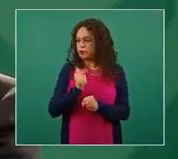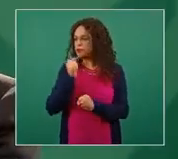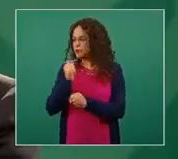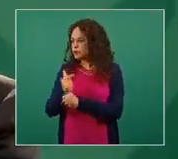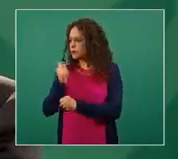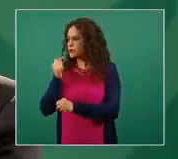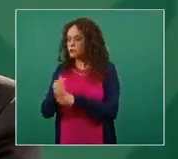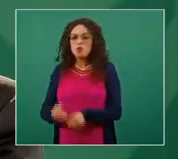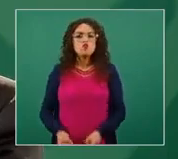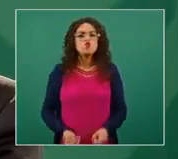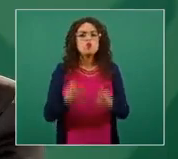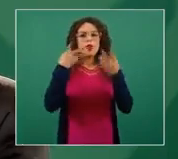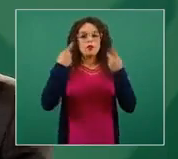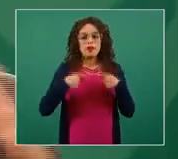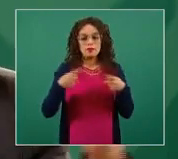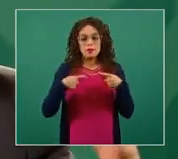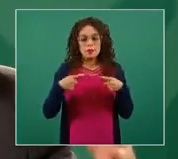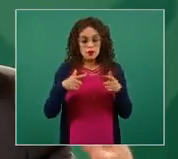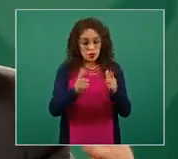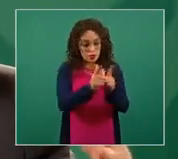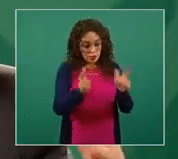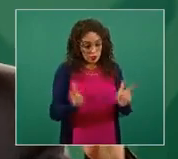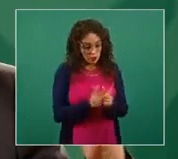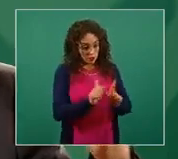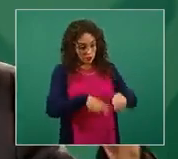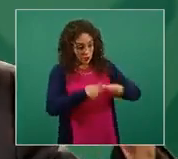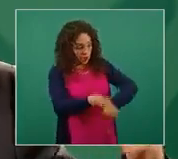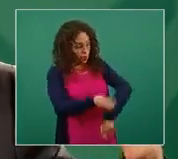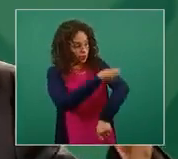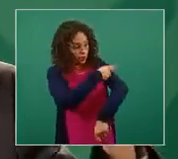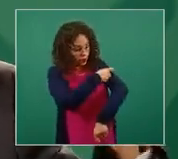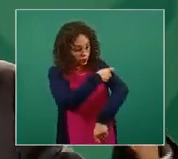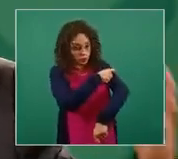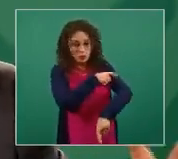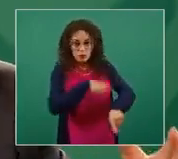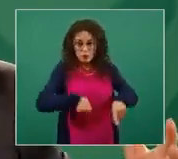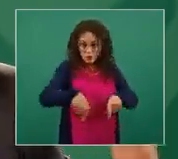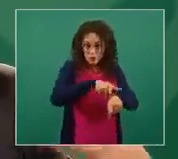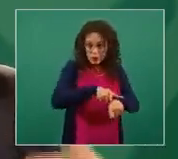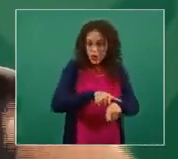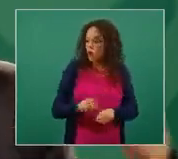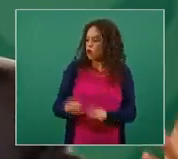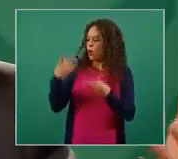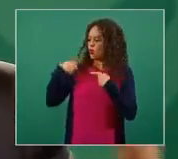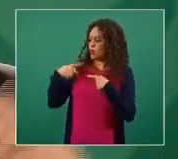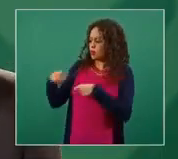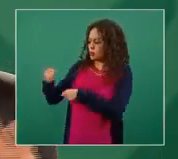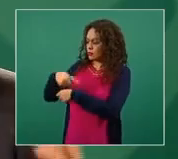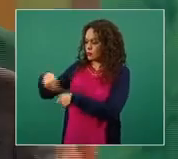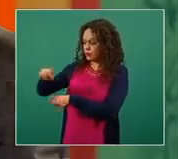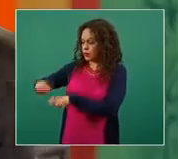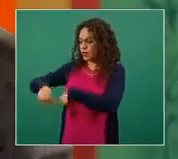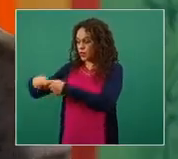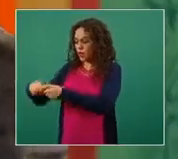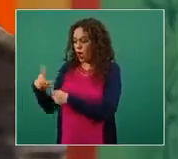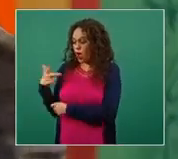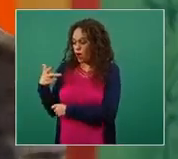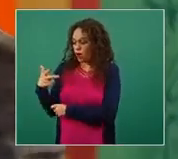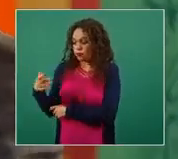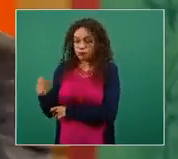grupo vacunado y cuántas personas en el grupo que recibió la inyección que no tiene